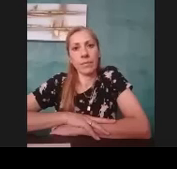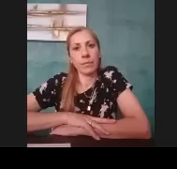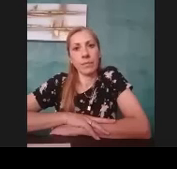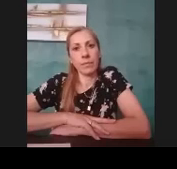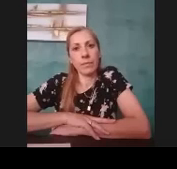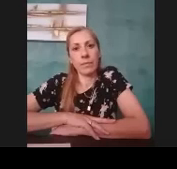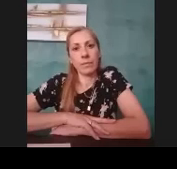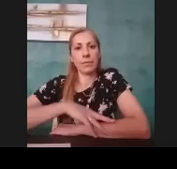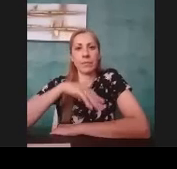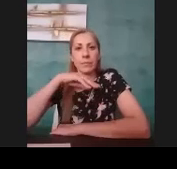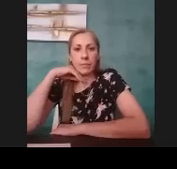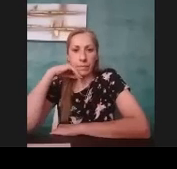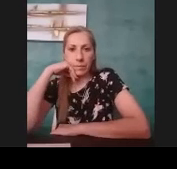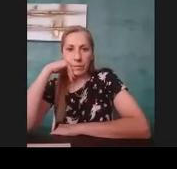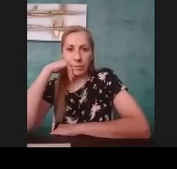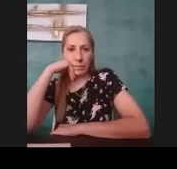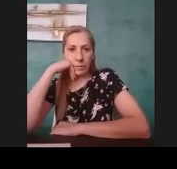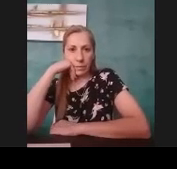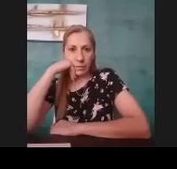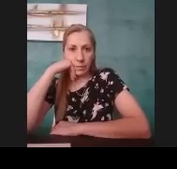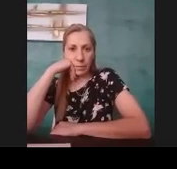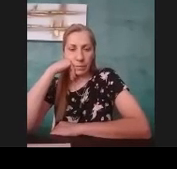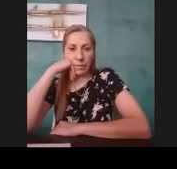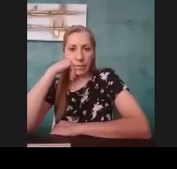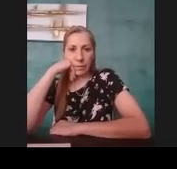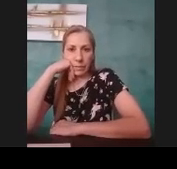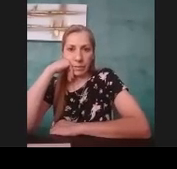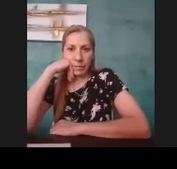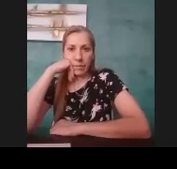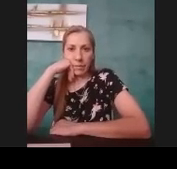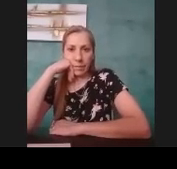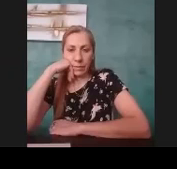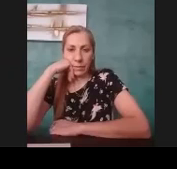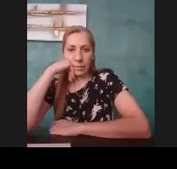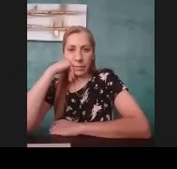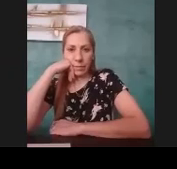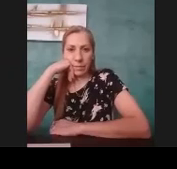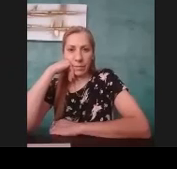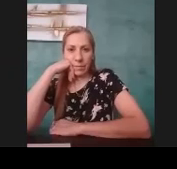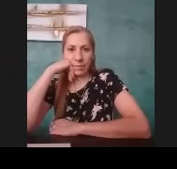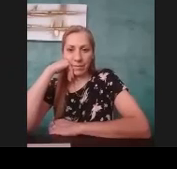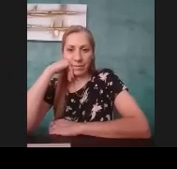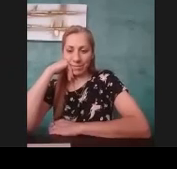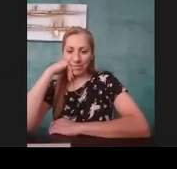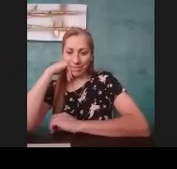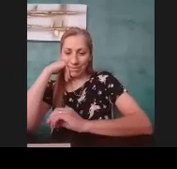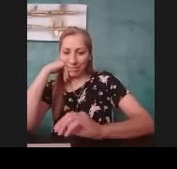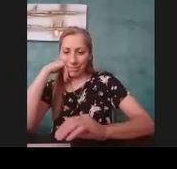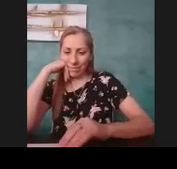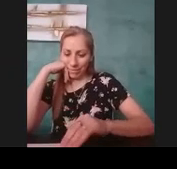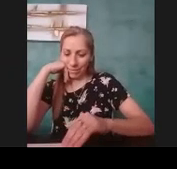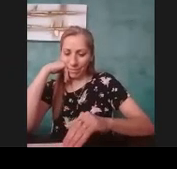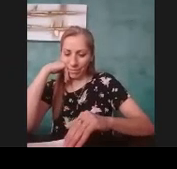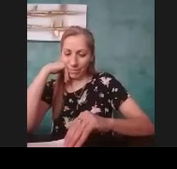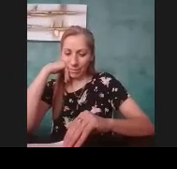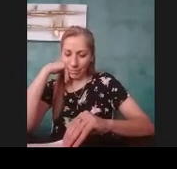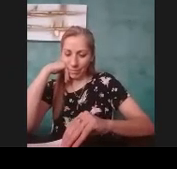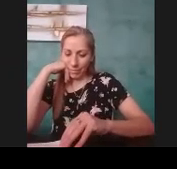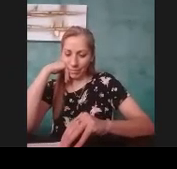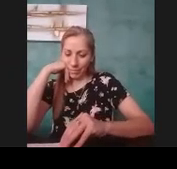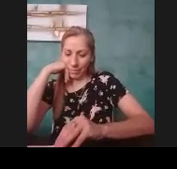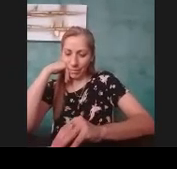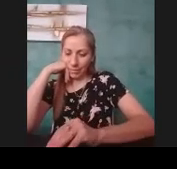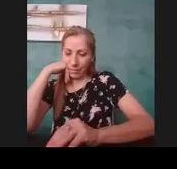Bien, perfecto. Impresionante, Sol. Impresionante. Extraordinaria clase, espero que les haya gustado a